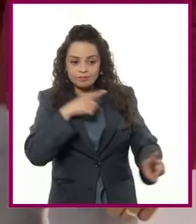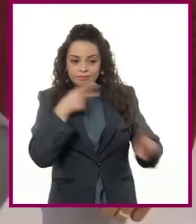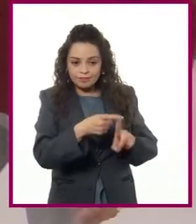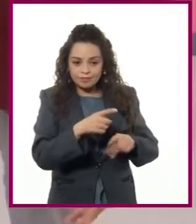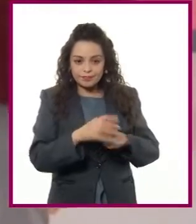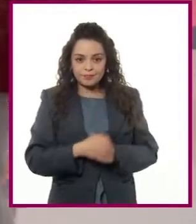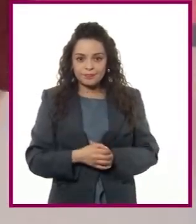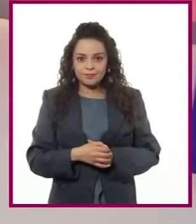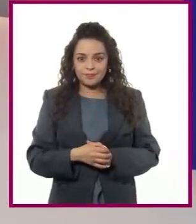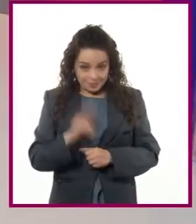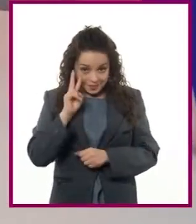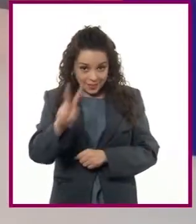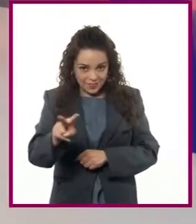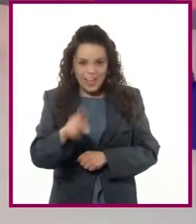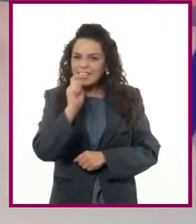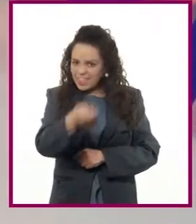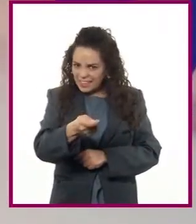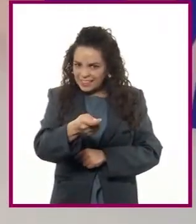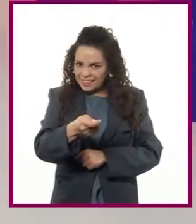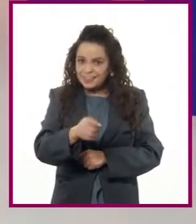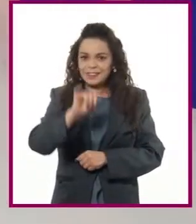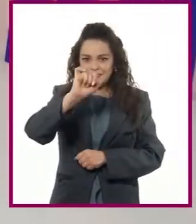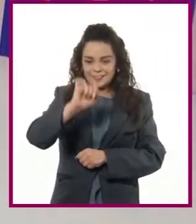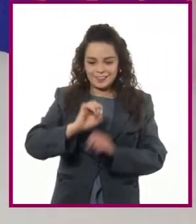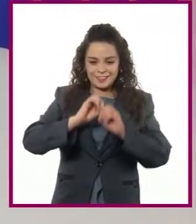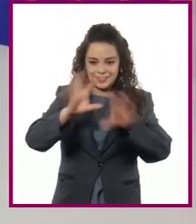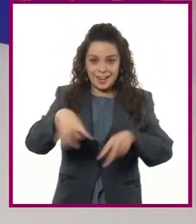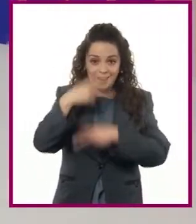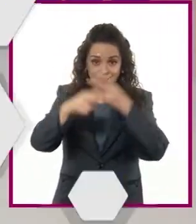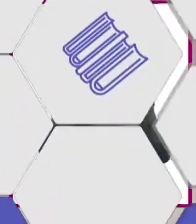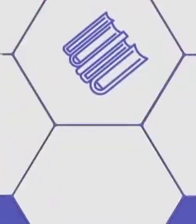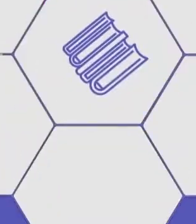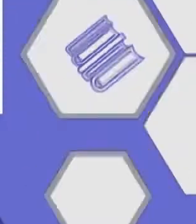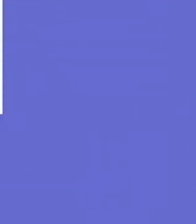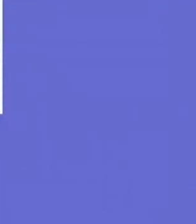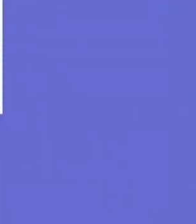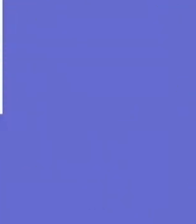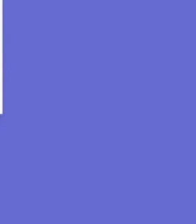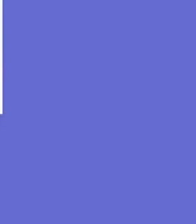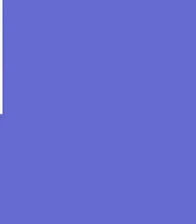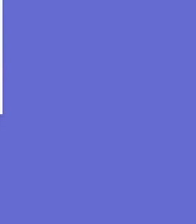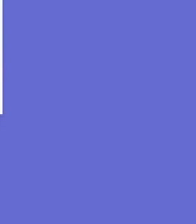vemos de qué se trata? Claro que sí. ¡Vamos!